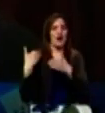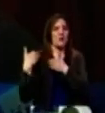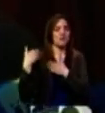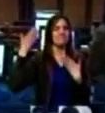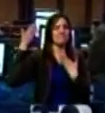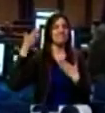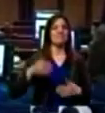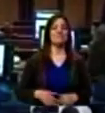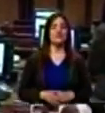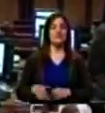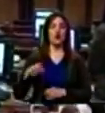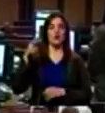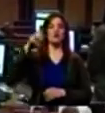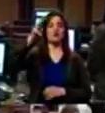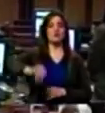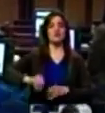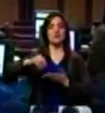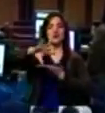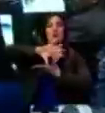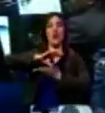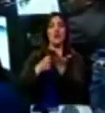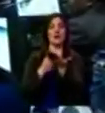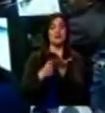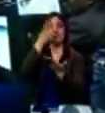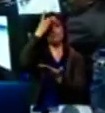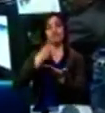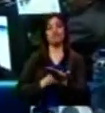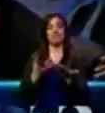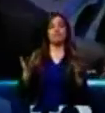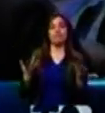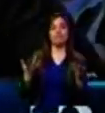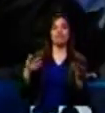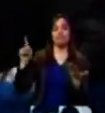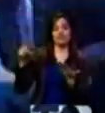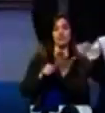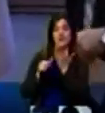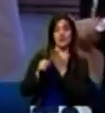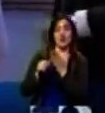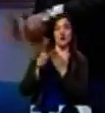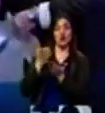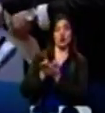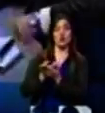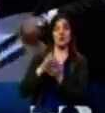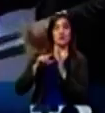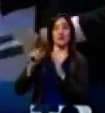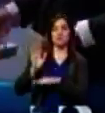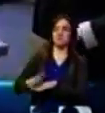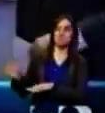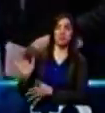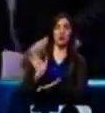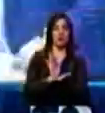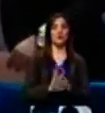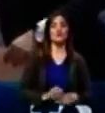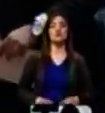responsabilidad política. El próximo martes la Asamblea analizará la resolución para que Carlos de la Torre acuda al Pleno Legislativo. En Quito,